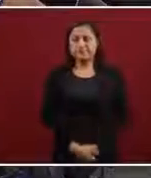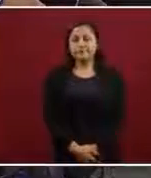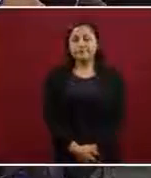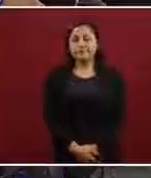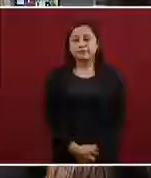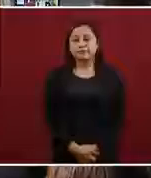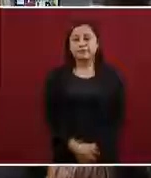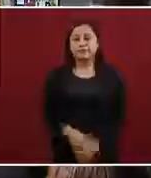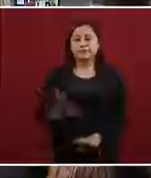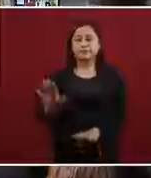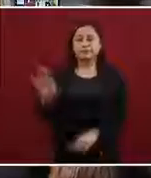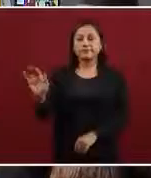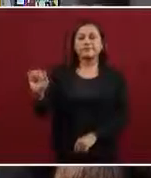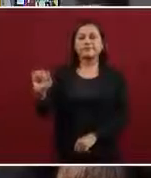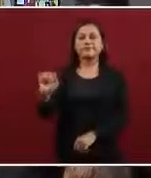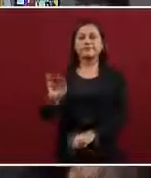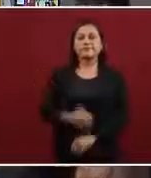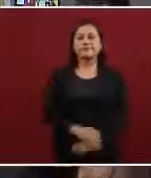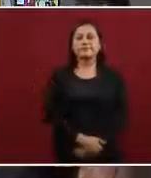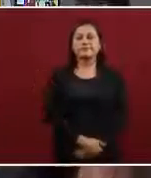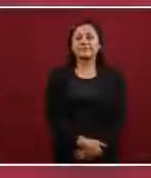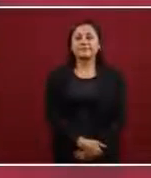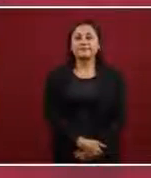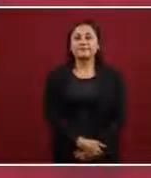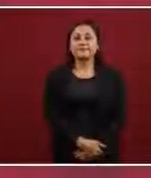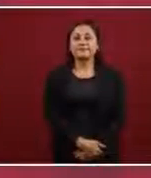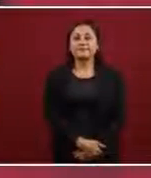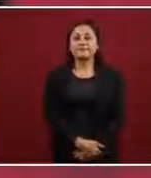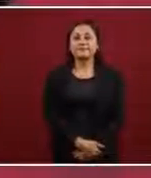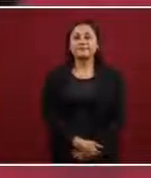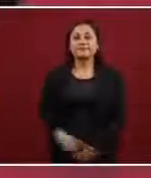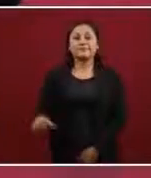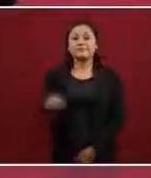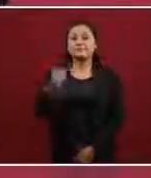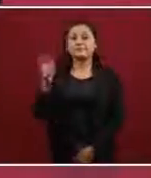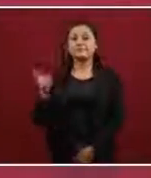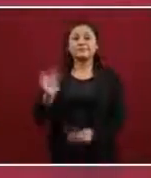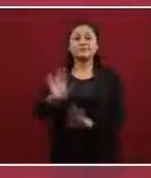Ya voy, con los que ya no están en el gobierno.